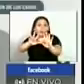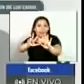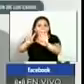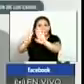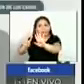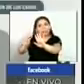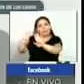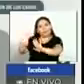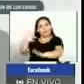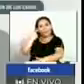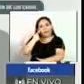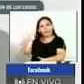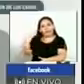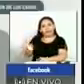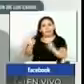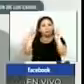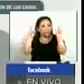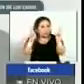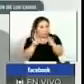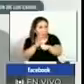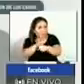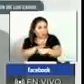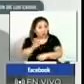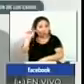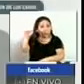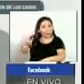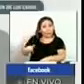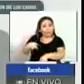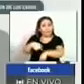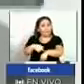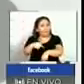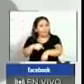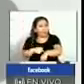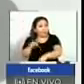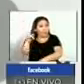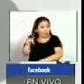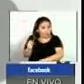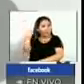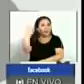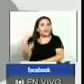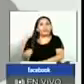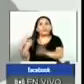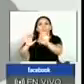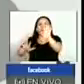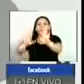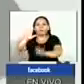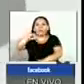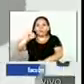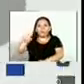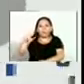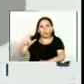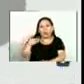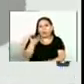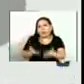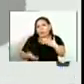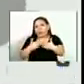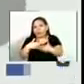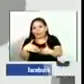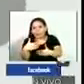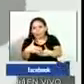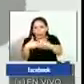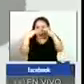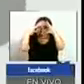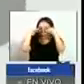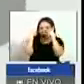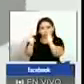Ahí tenemos los casos de COVID-19 por lo menos a esta hora, correspondiente a este 15 de julio. Esta cifra seguramente va a variar en las